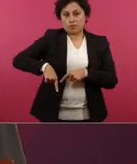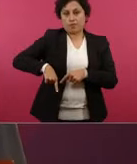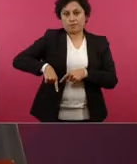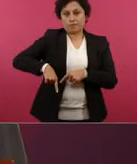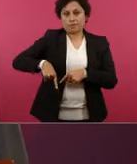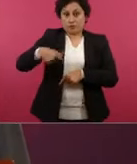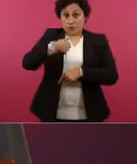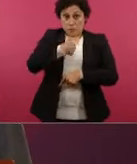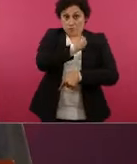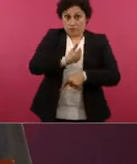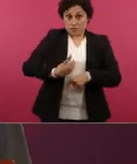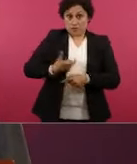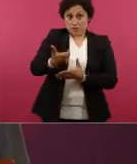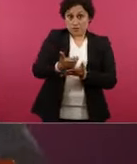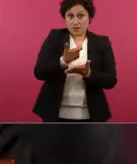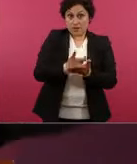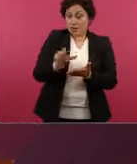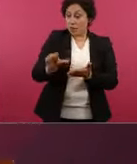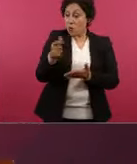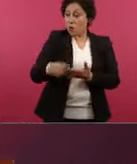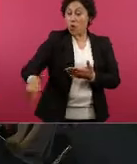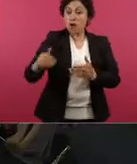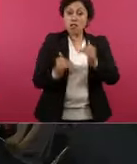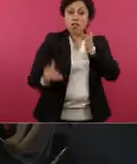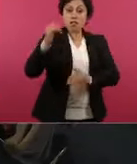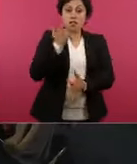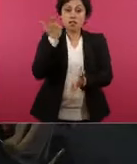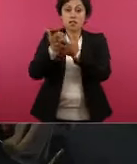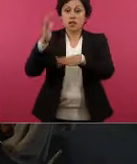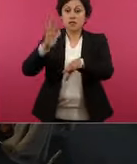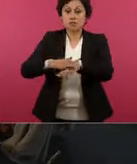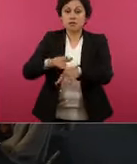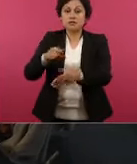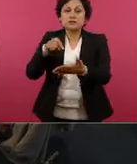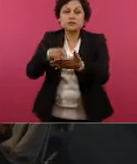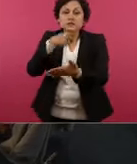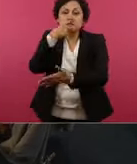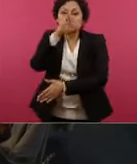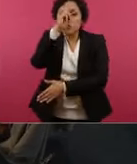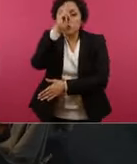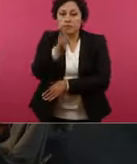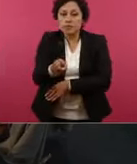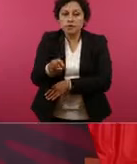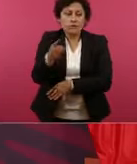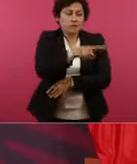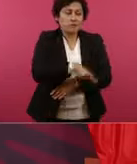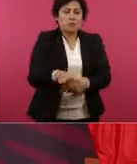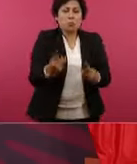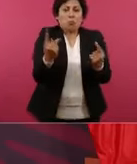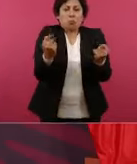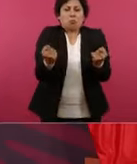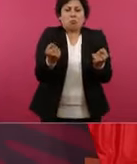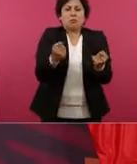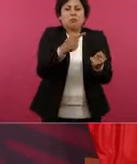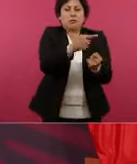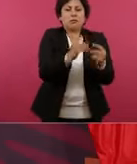presidente de la República. Y ellos ganan 5 veces más que lo que yo gano.